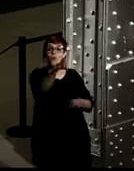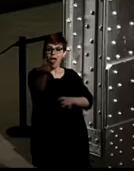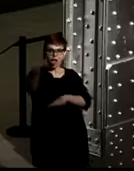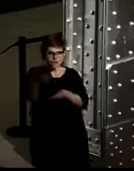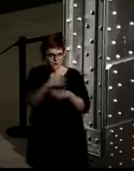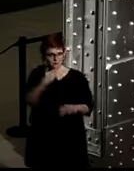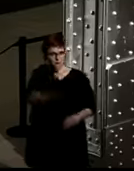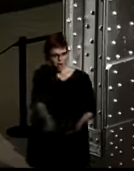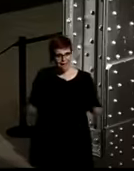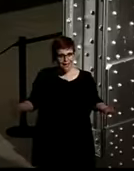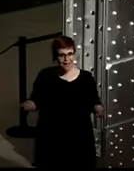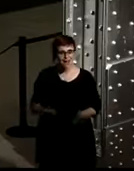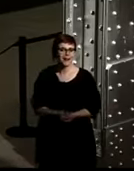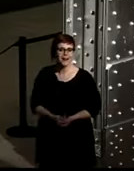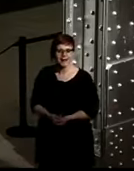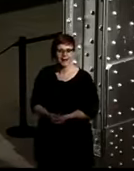mola.